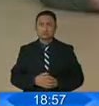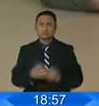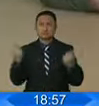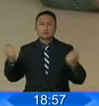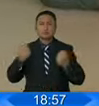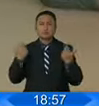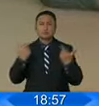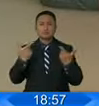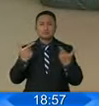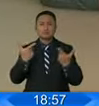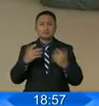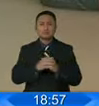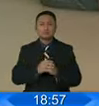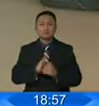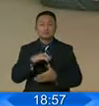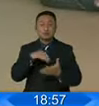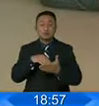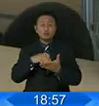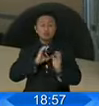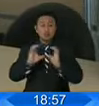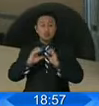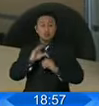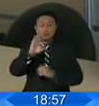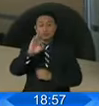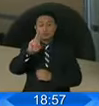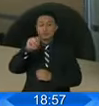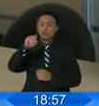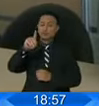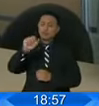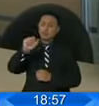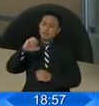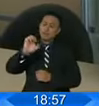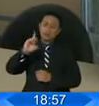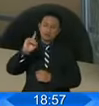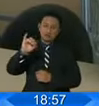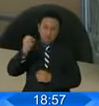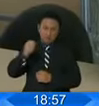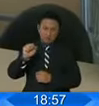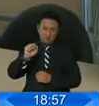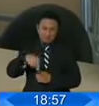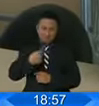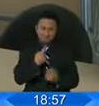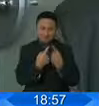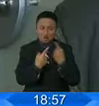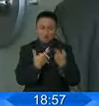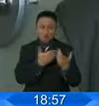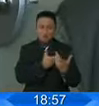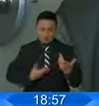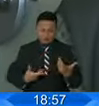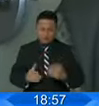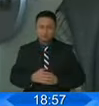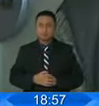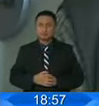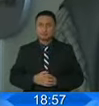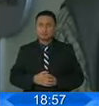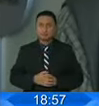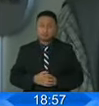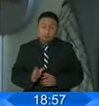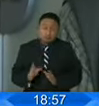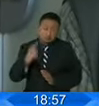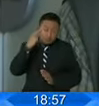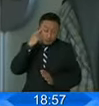la Observación y Estudio de Medios Fundamedios, a la espera de ser parte de los diálogos convocados por Moreno. Porque creemos que es